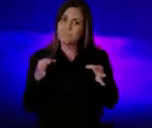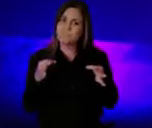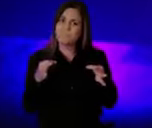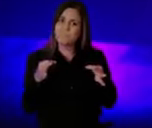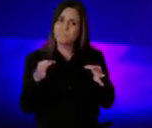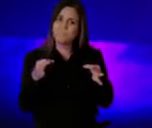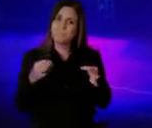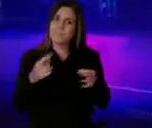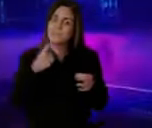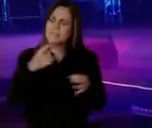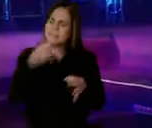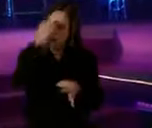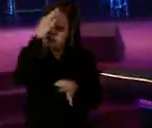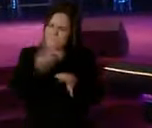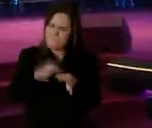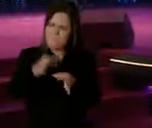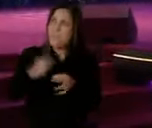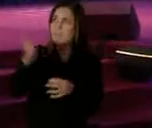serle fiel.